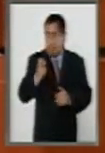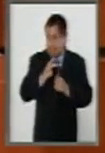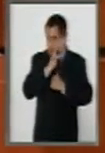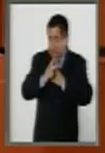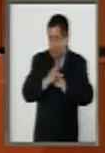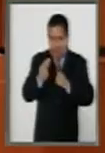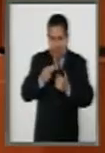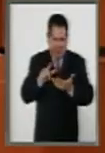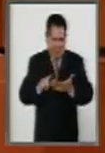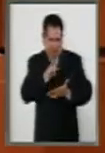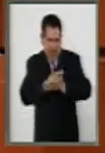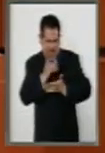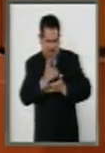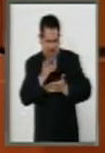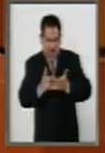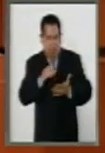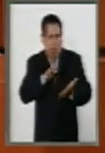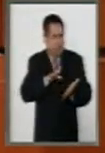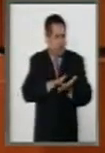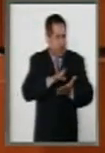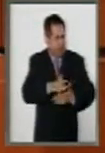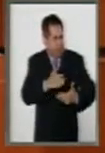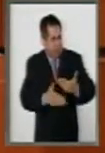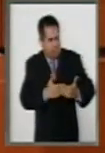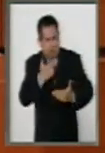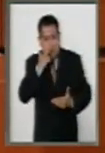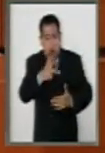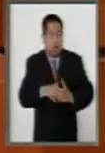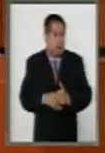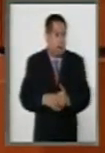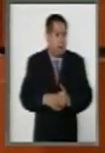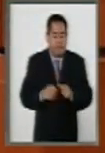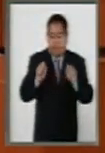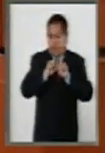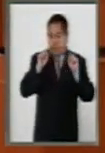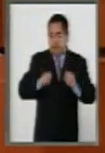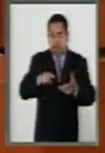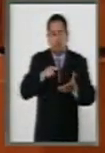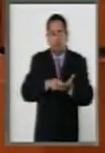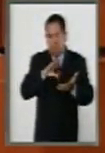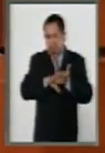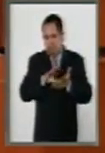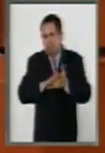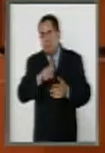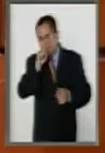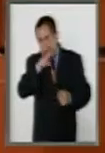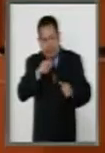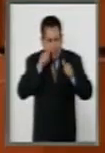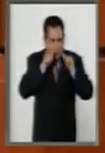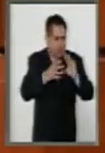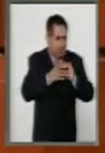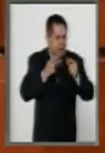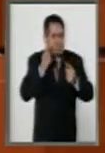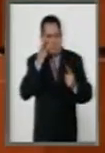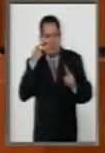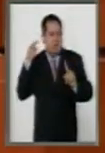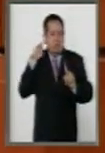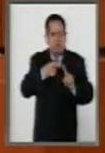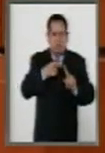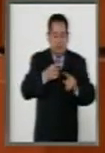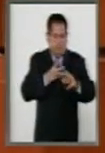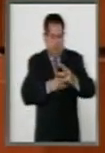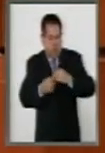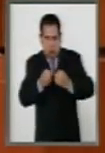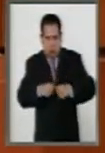trabajar en leyes que garanticen un debido proceso. El sistema penitenciario también requiere atender objetivos primordiales como la